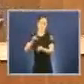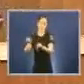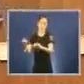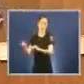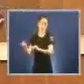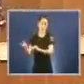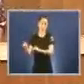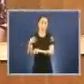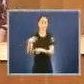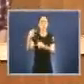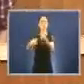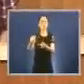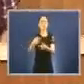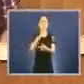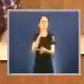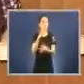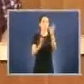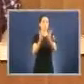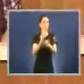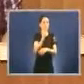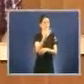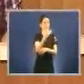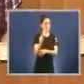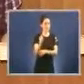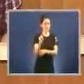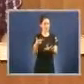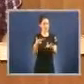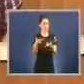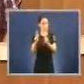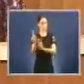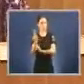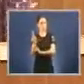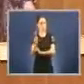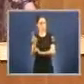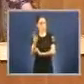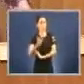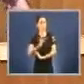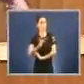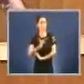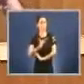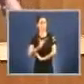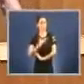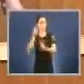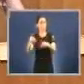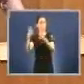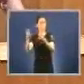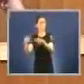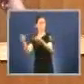tendo en conta que a cota do IBI non permite expresamente aos concellos establecer esas bonificacións